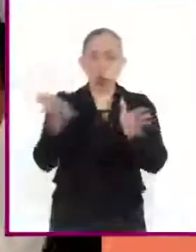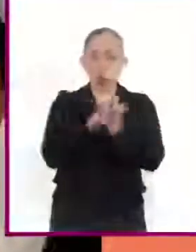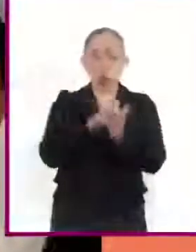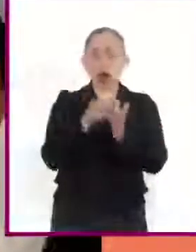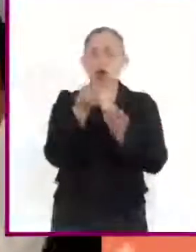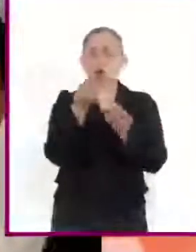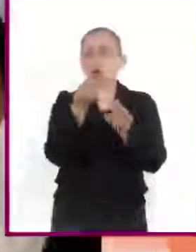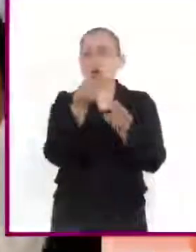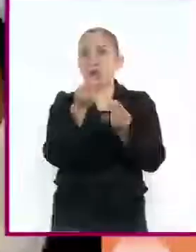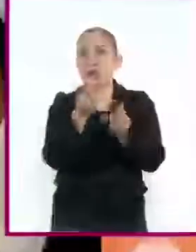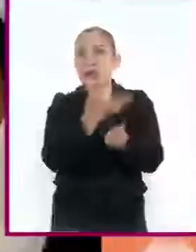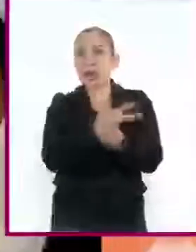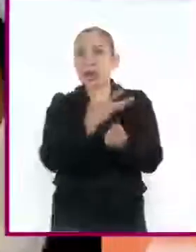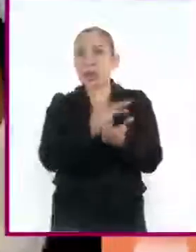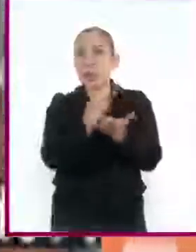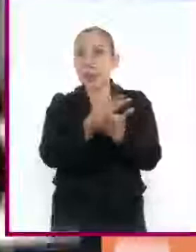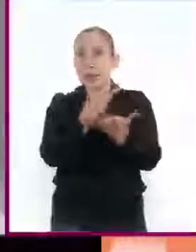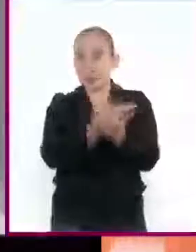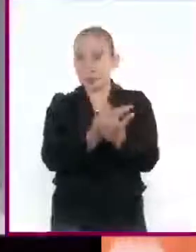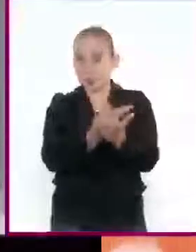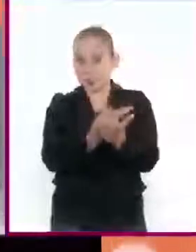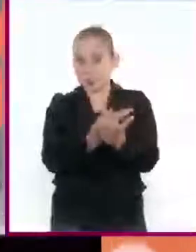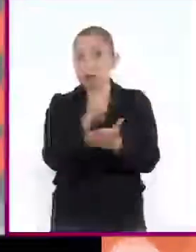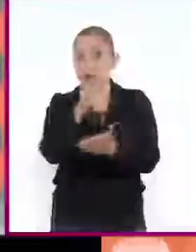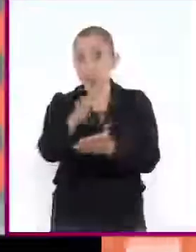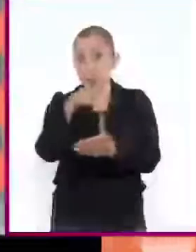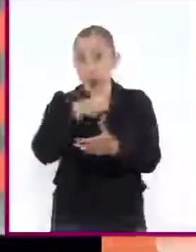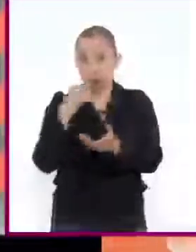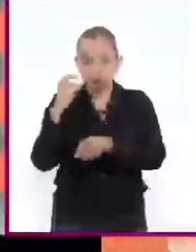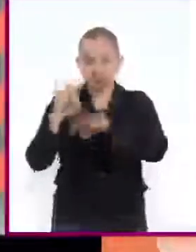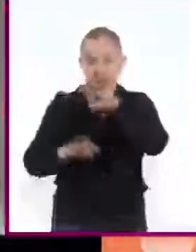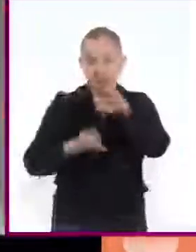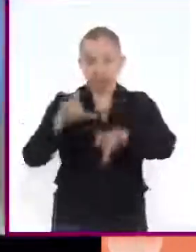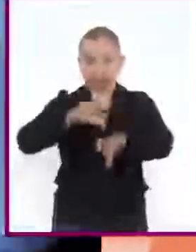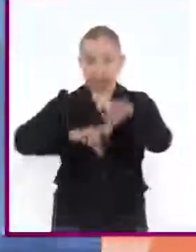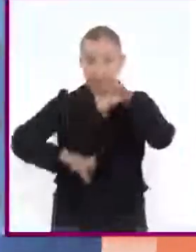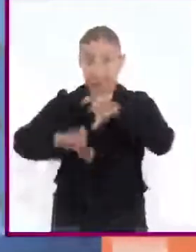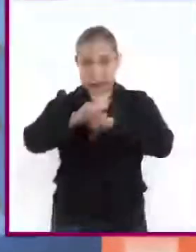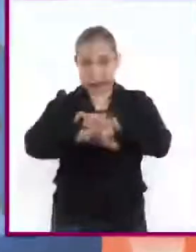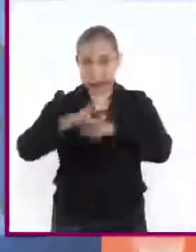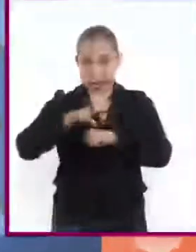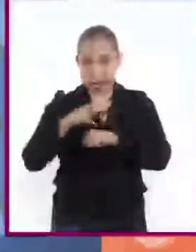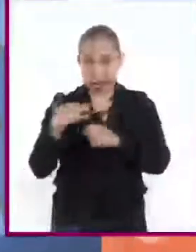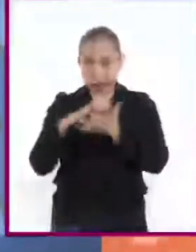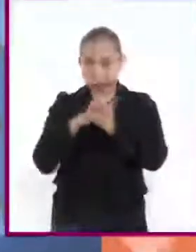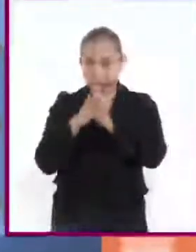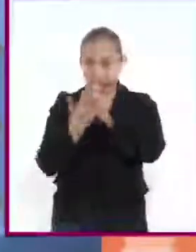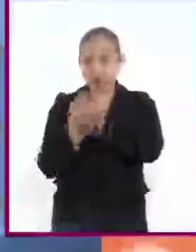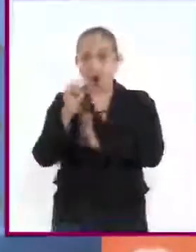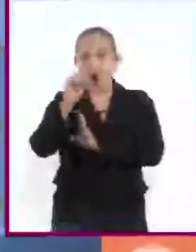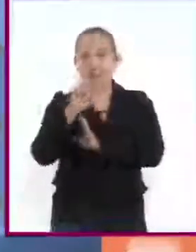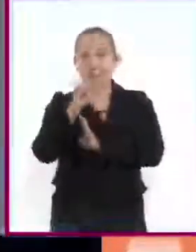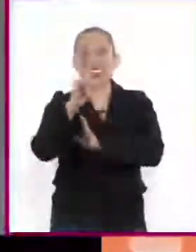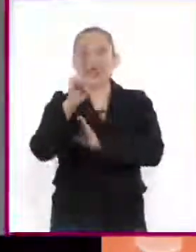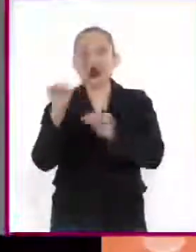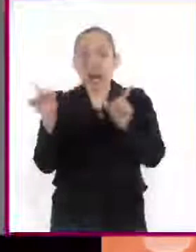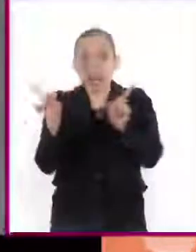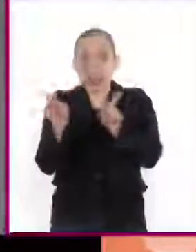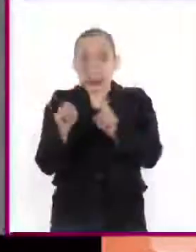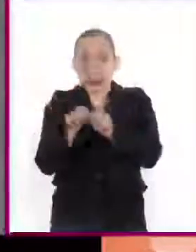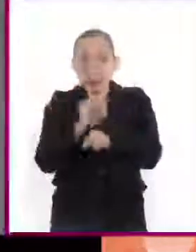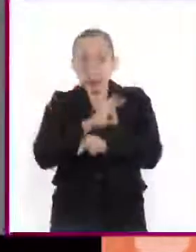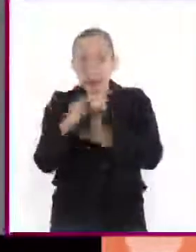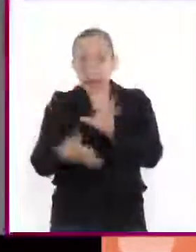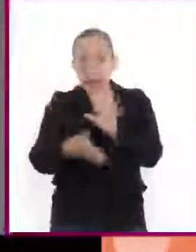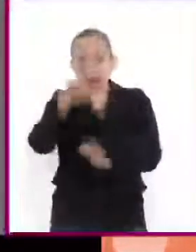algunas sustancias que contienen plata. Si se someten a tratamientos químicos que involucran reacciones de oxidación y reducción, es